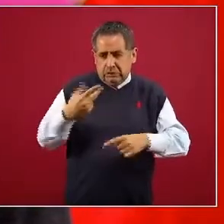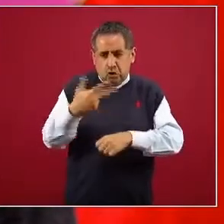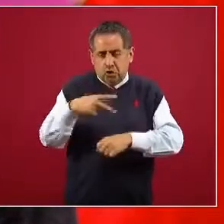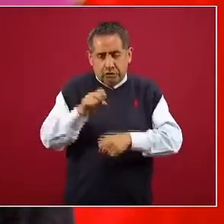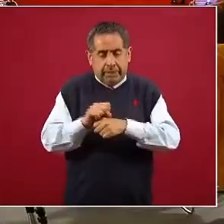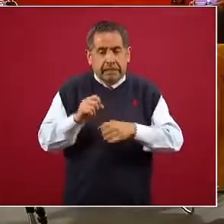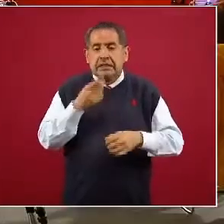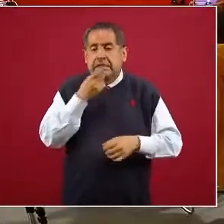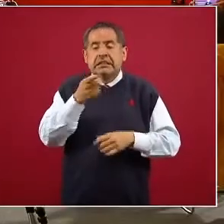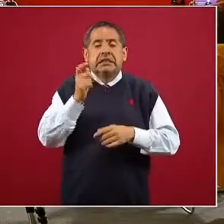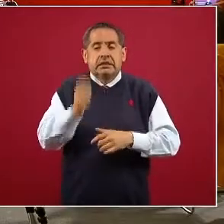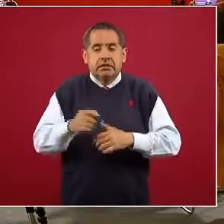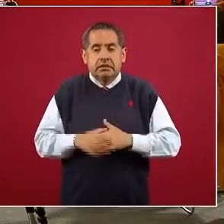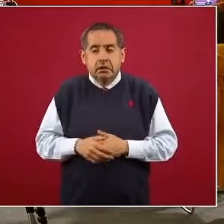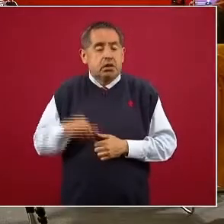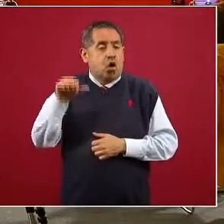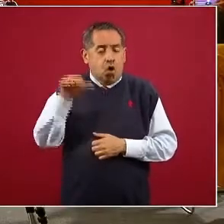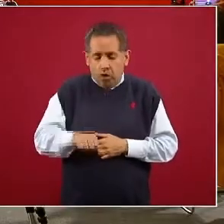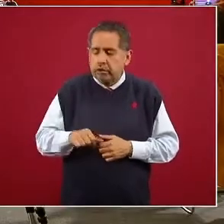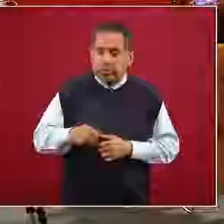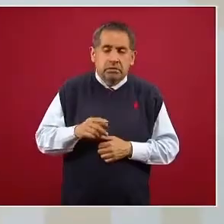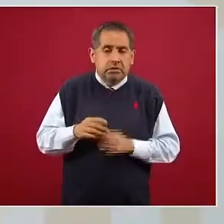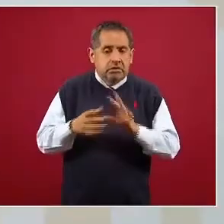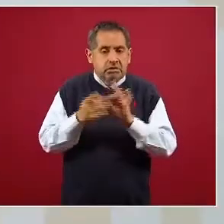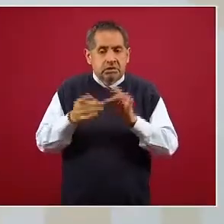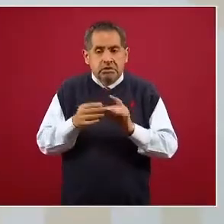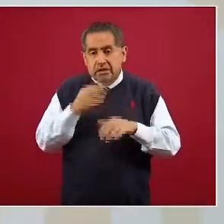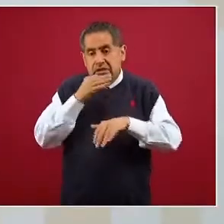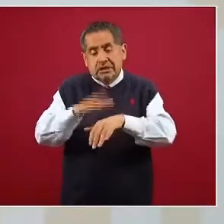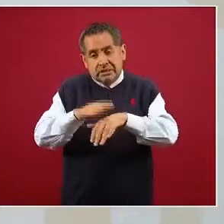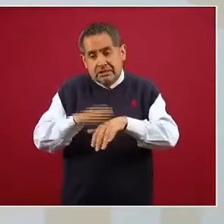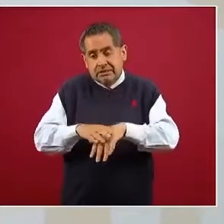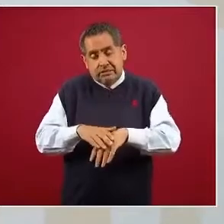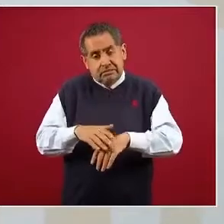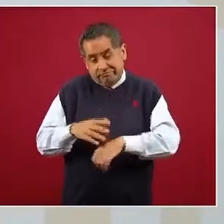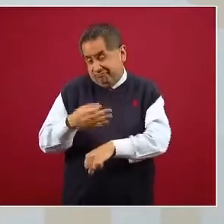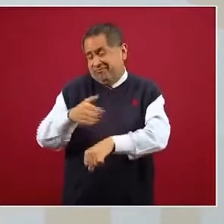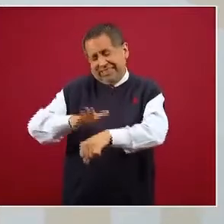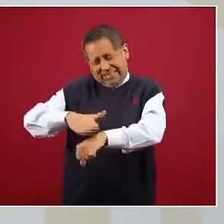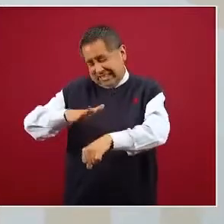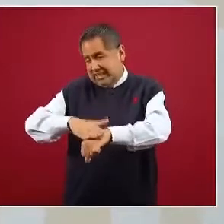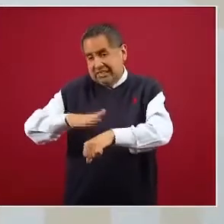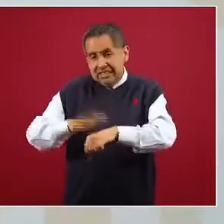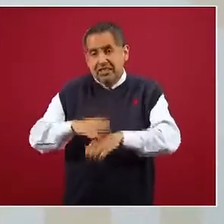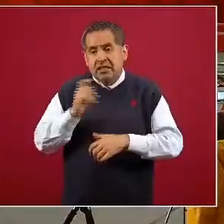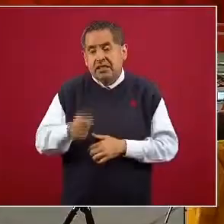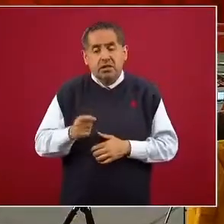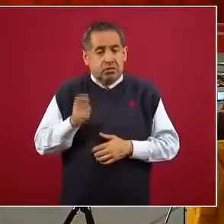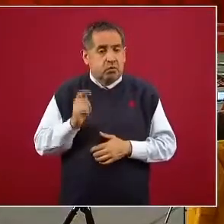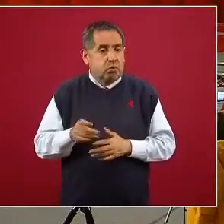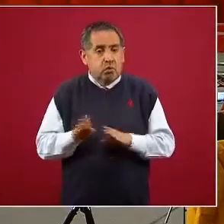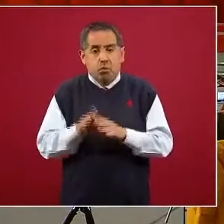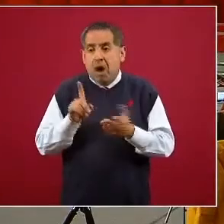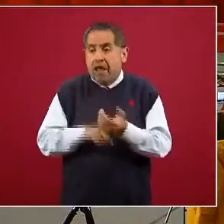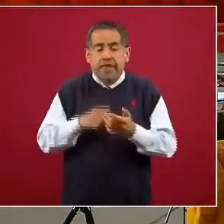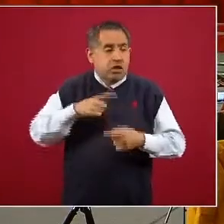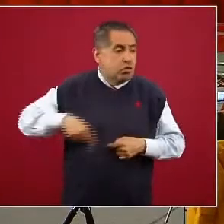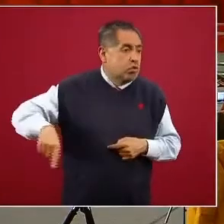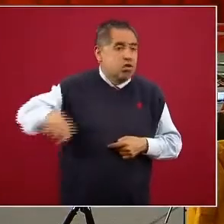semanas, pero hoy efectivamente fue llamativo, diría yo, el nivel de